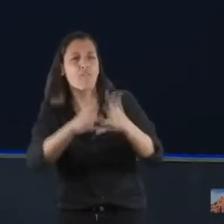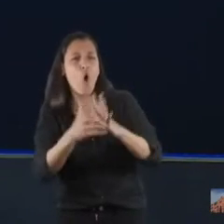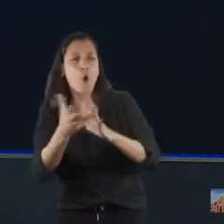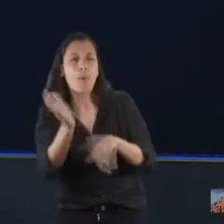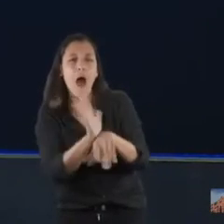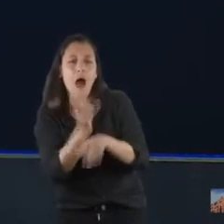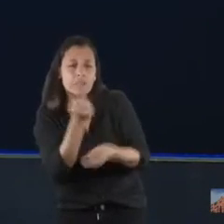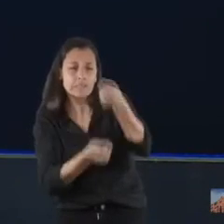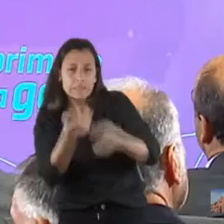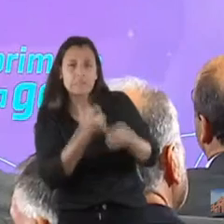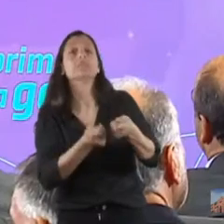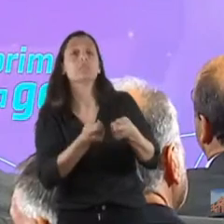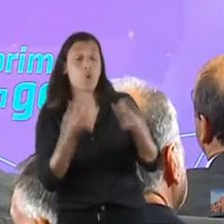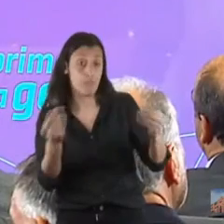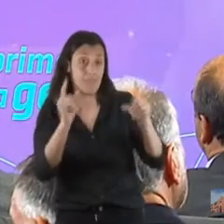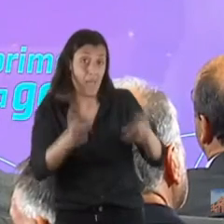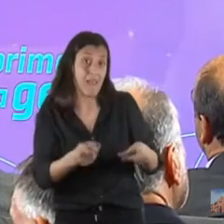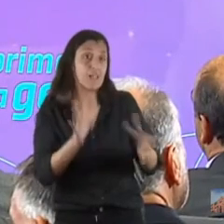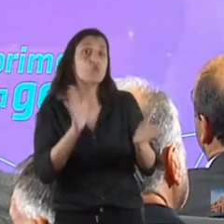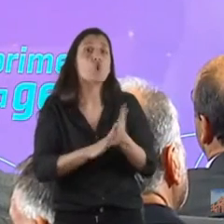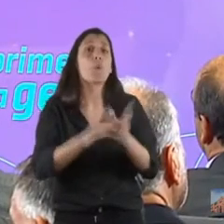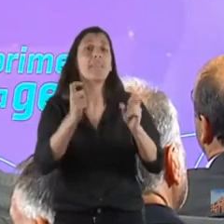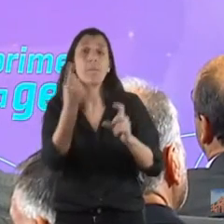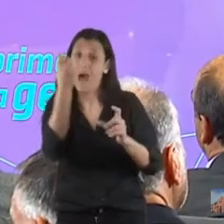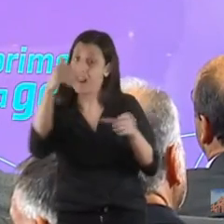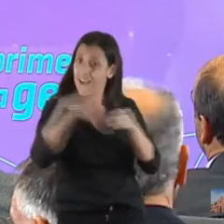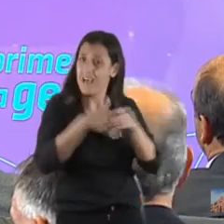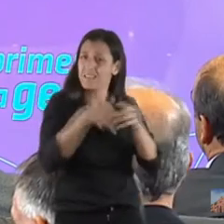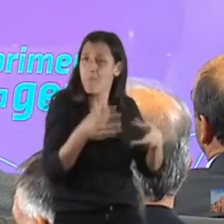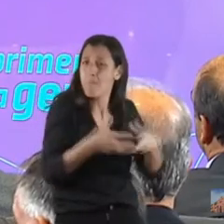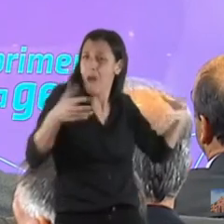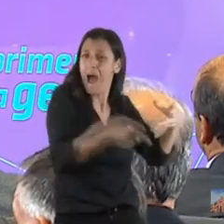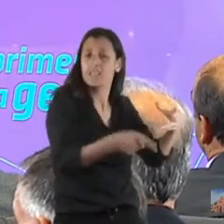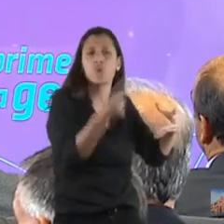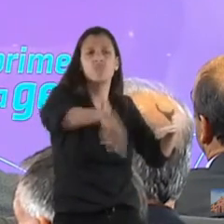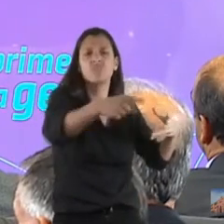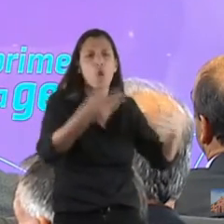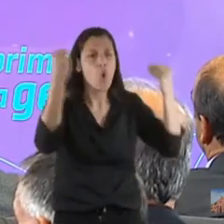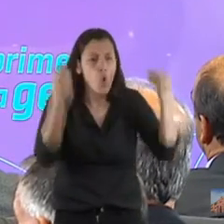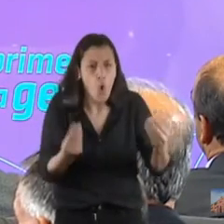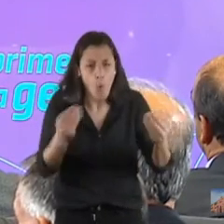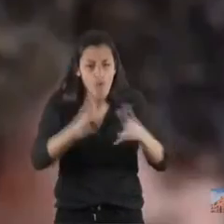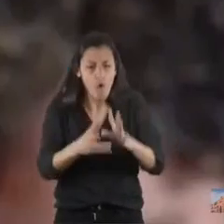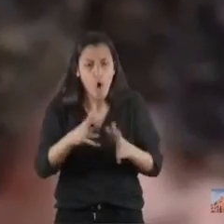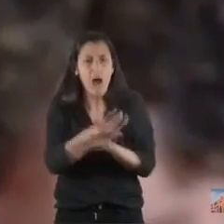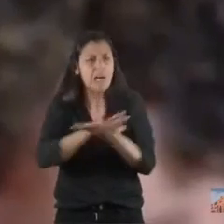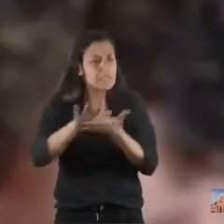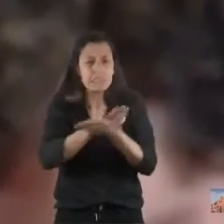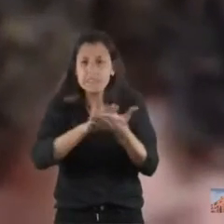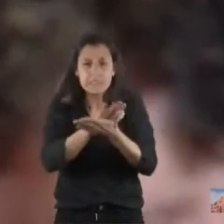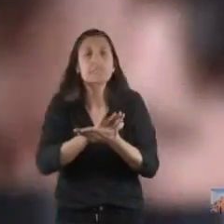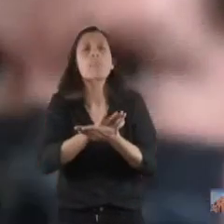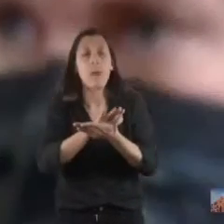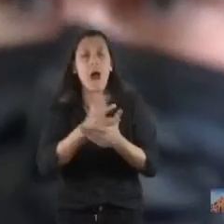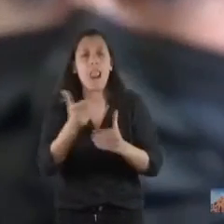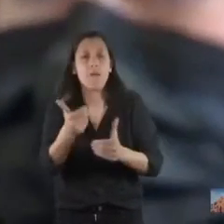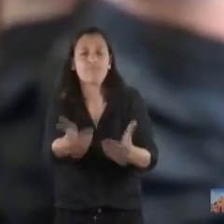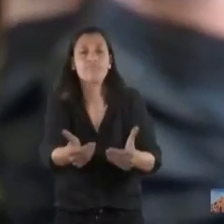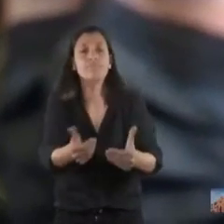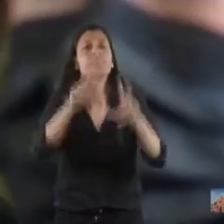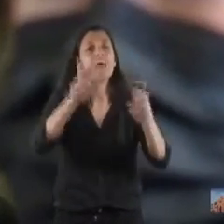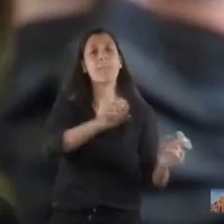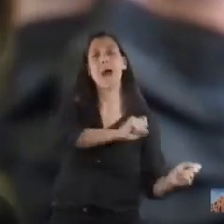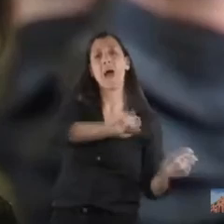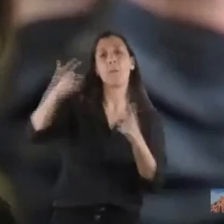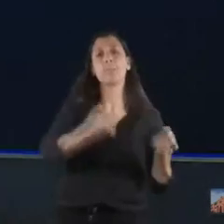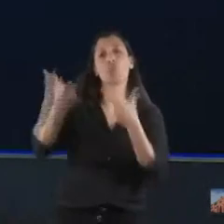refiero y sobre el fortalecimiento de reservas cómo va a garantizar que haya esta liquidación adelantada de las exportaciones por